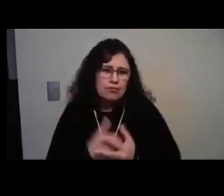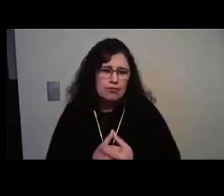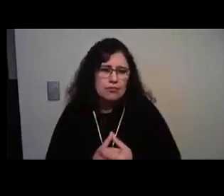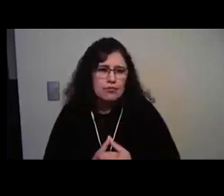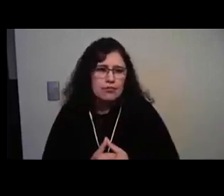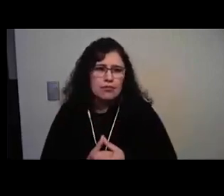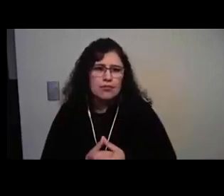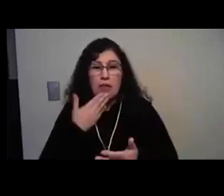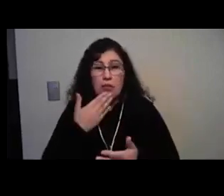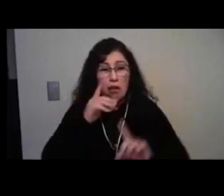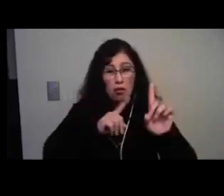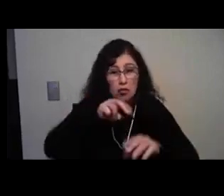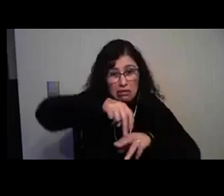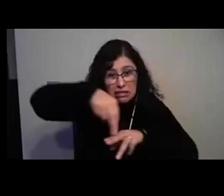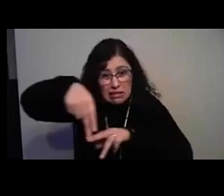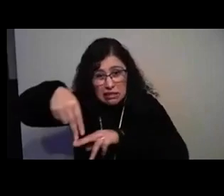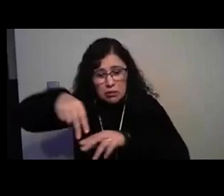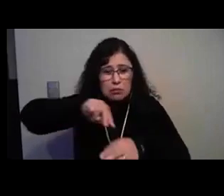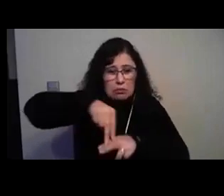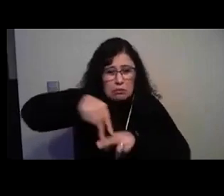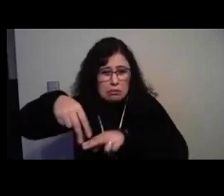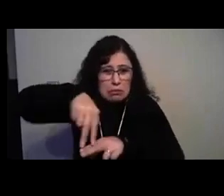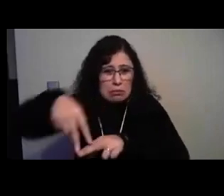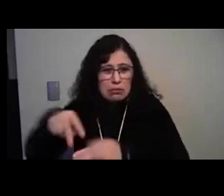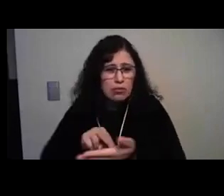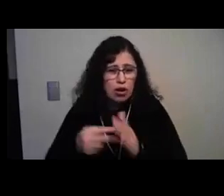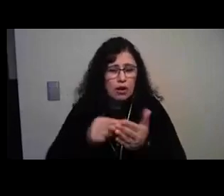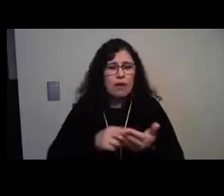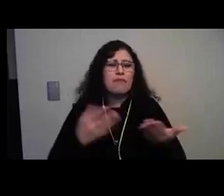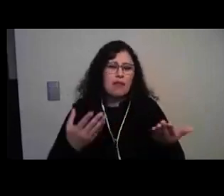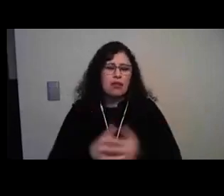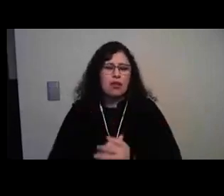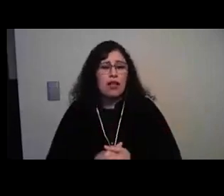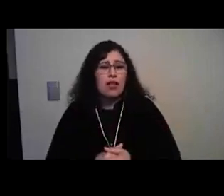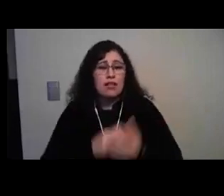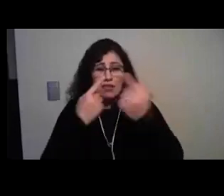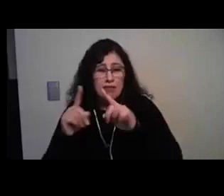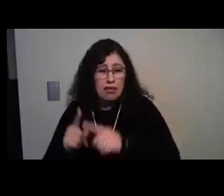Y hacer la transferencia debe ser bípedo o 4 puntos inclusive, ¿ya?